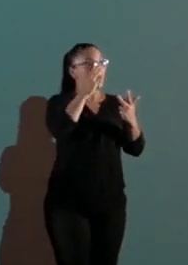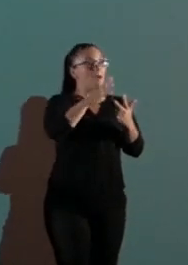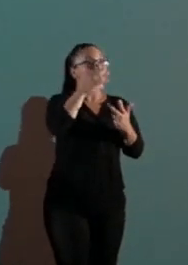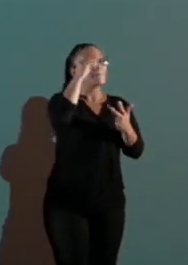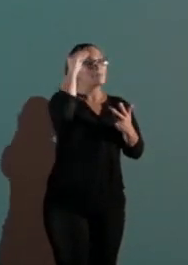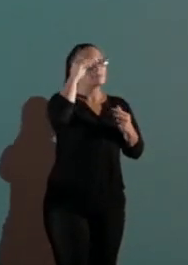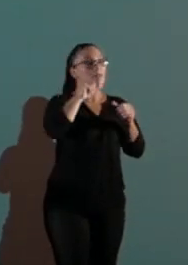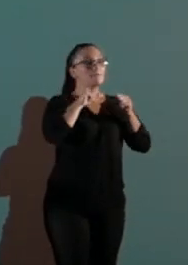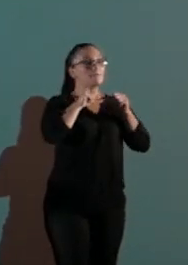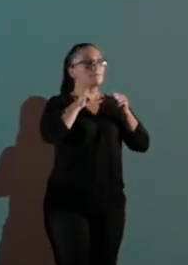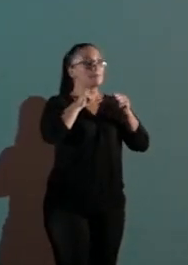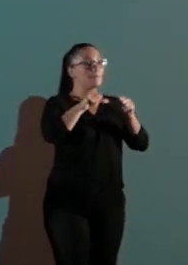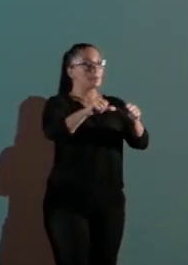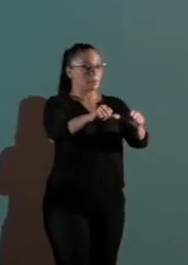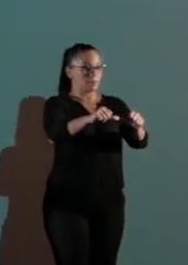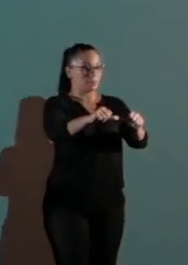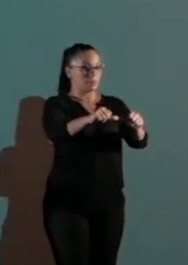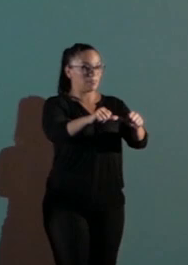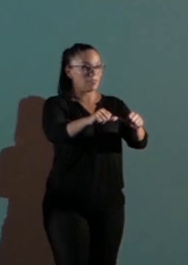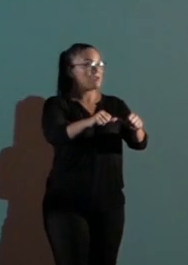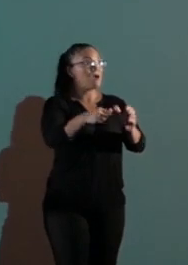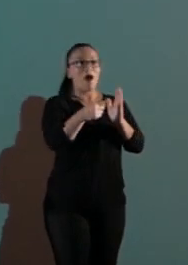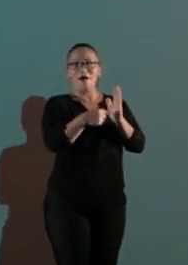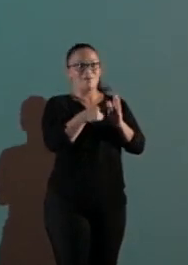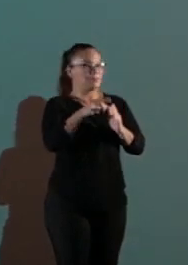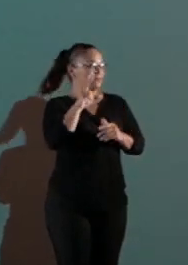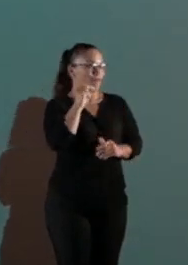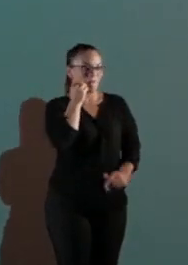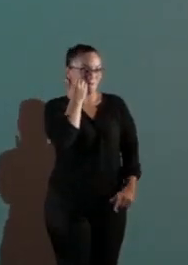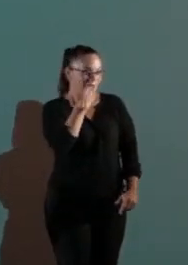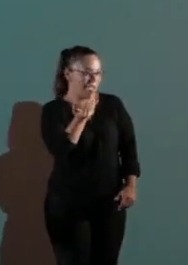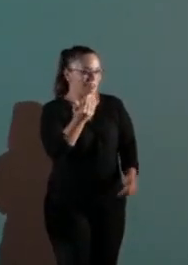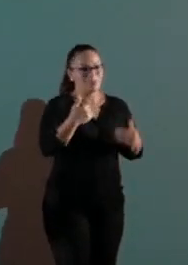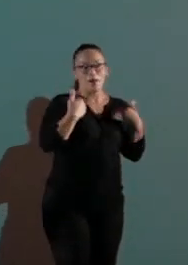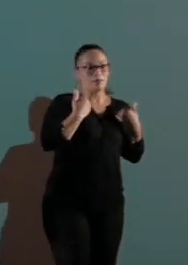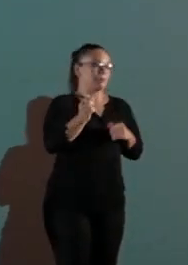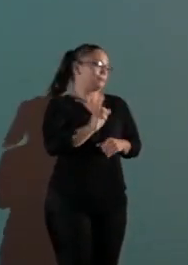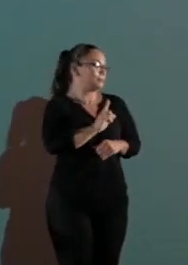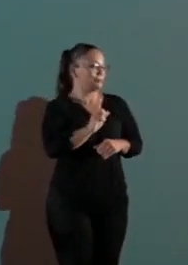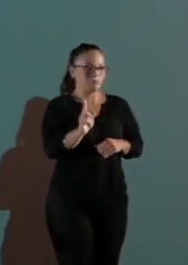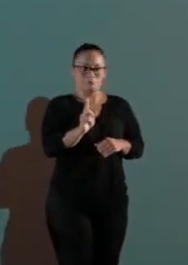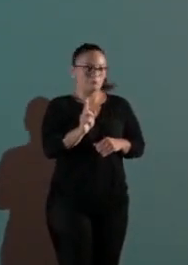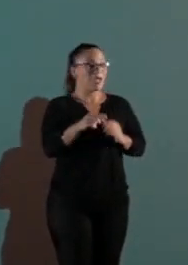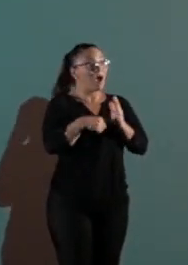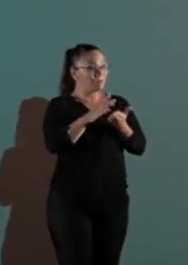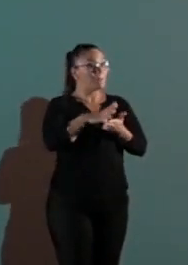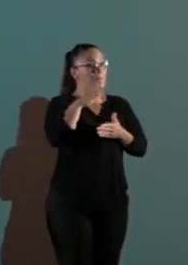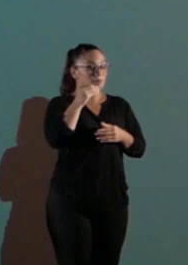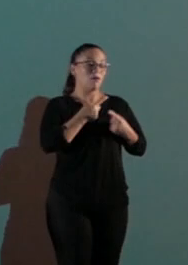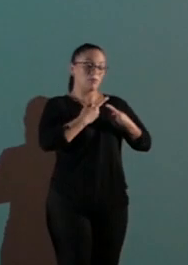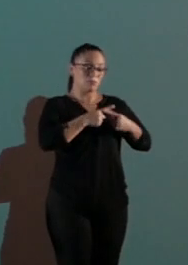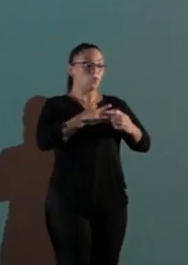permanente no siempre es fácil ni divertido ni alegre que a veces es muy muy doloroso pero que